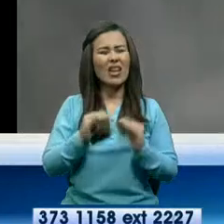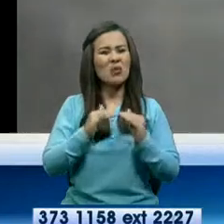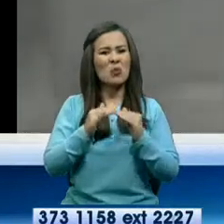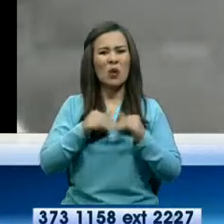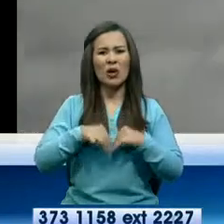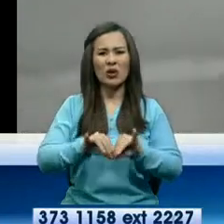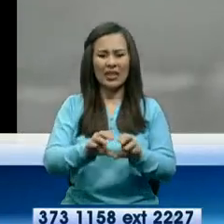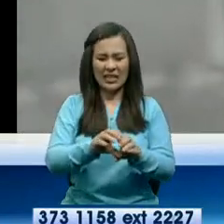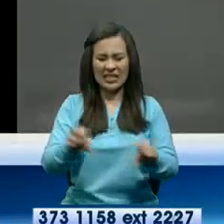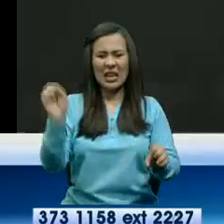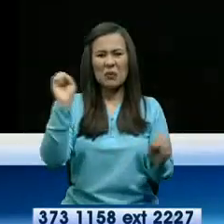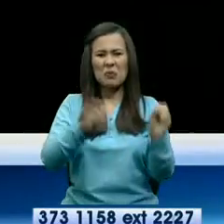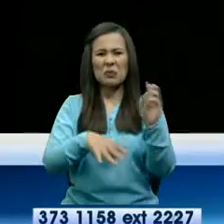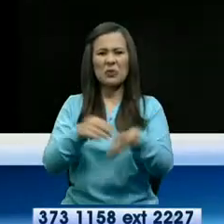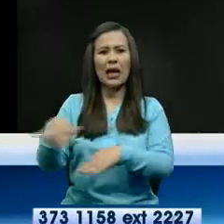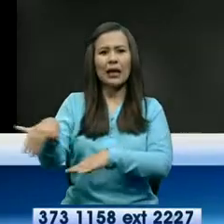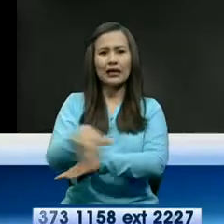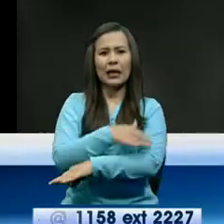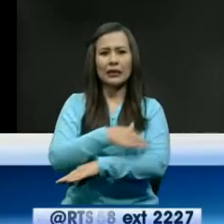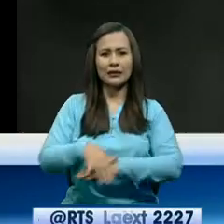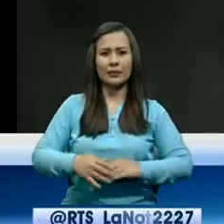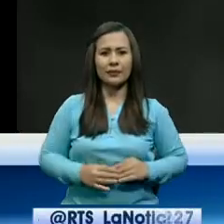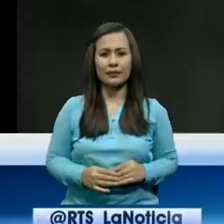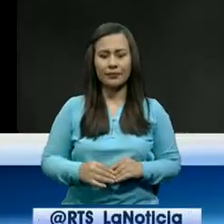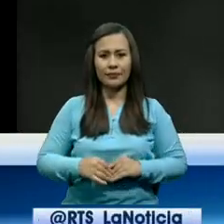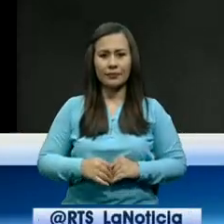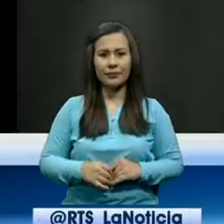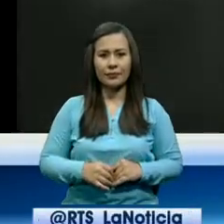de madera en las calles.